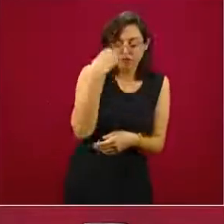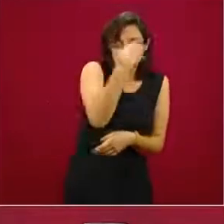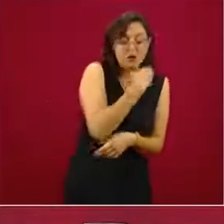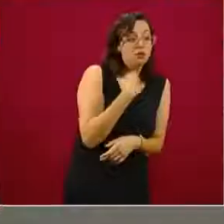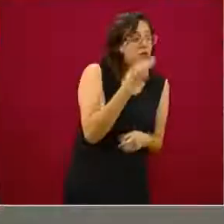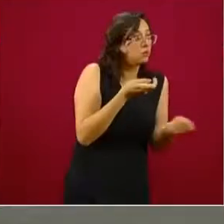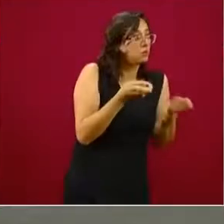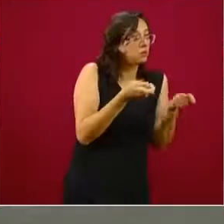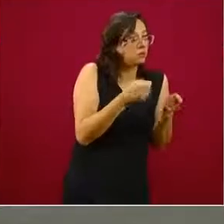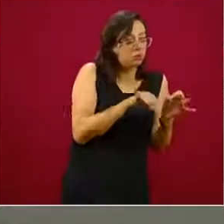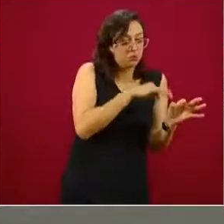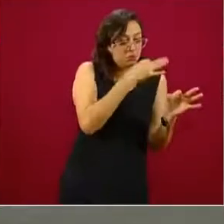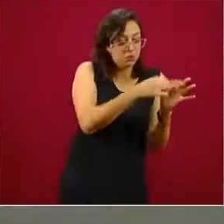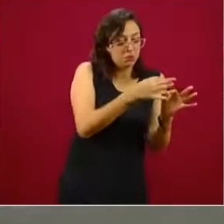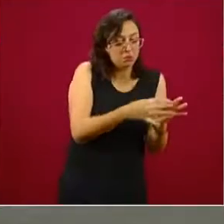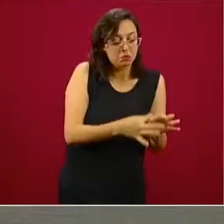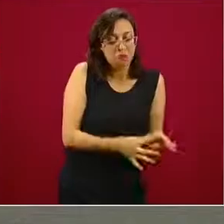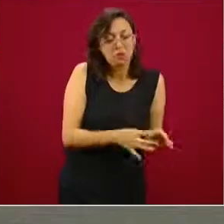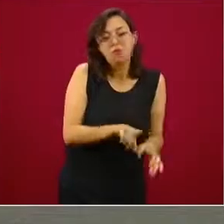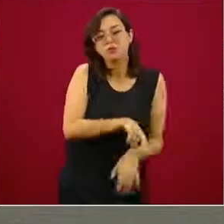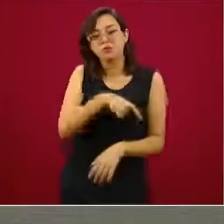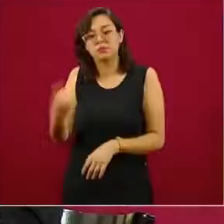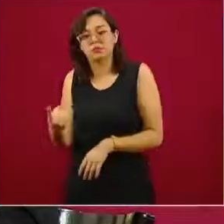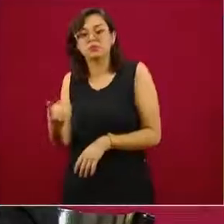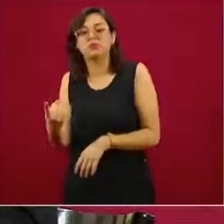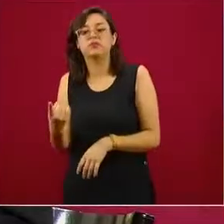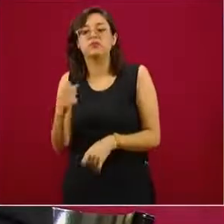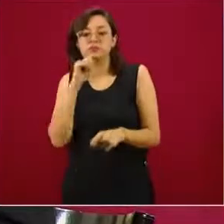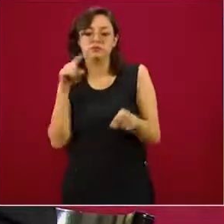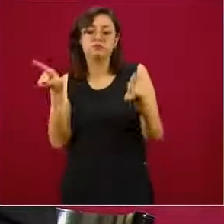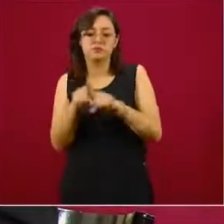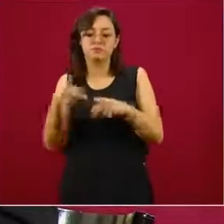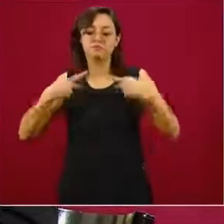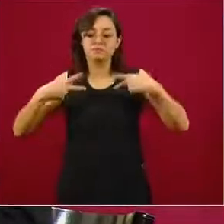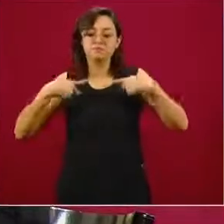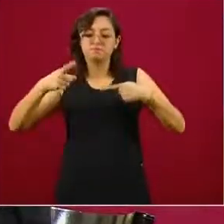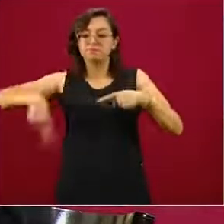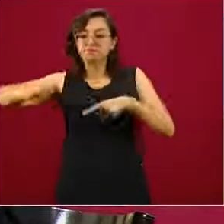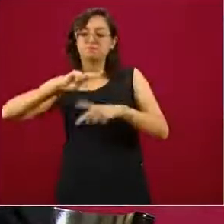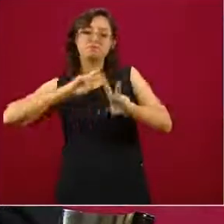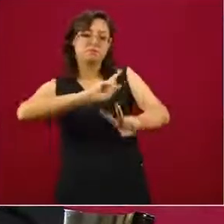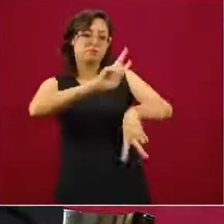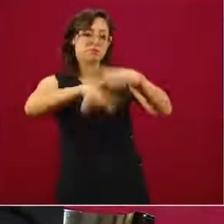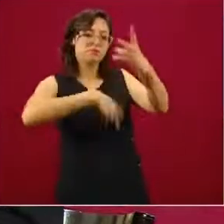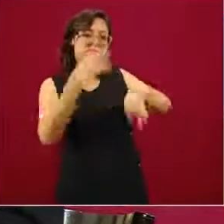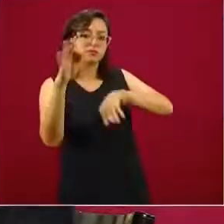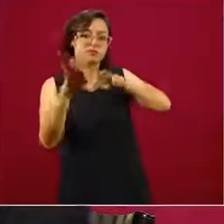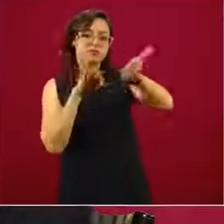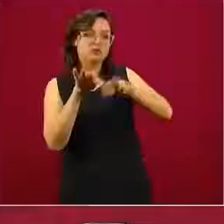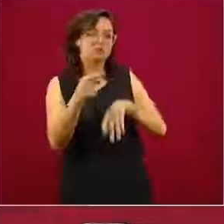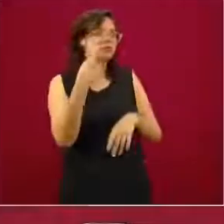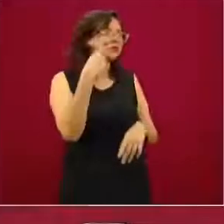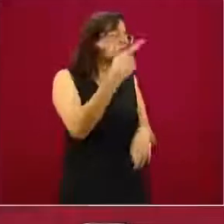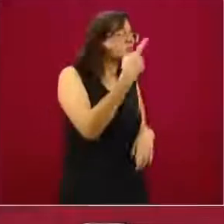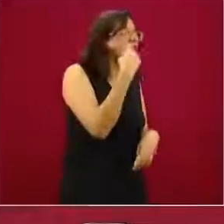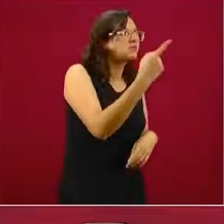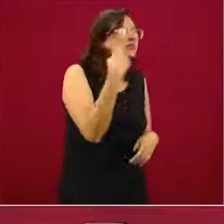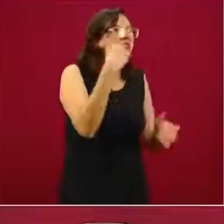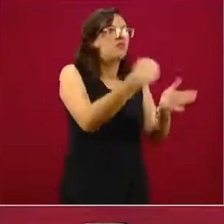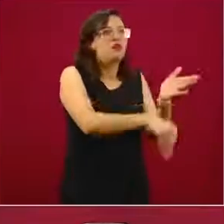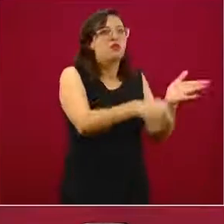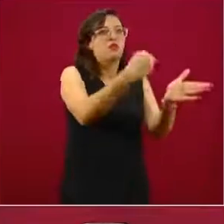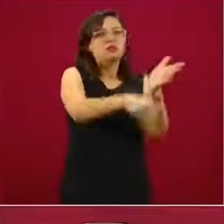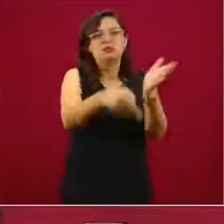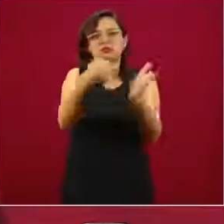autorregulación y el cumplimiento, y ahí la parte clave es también los trabajadores, que si los trabajadores tienen evidencia de que hay